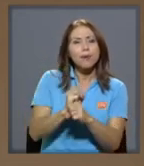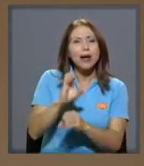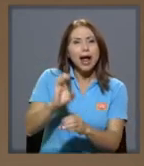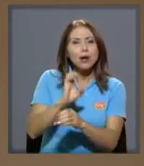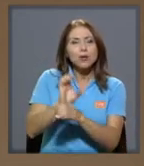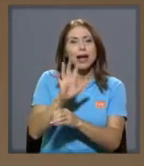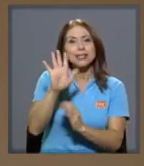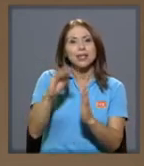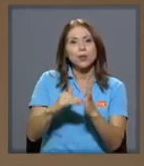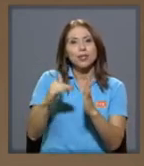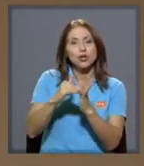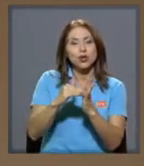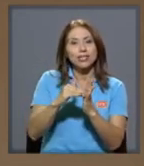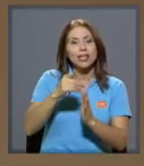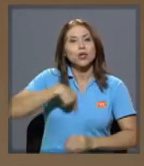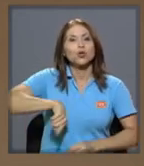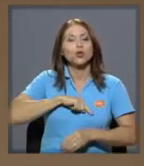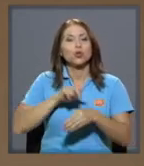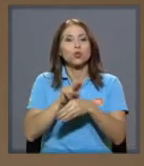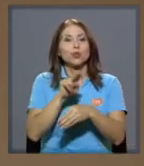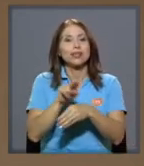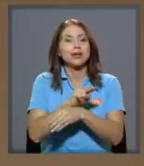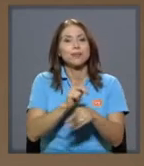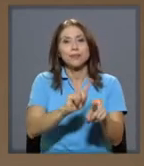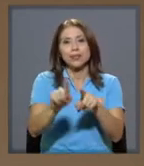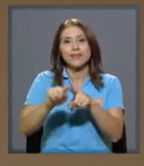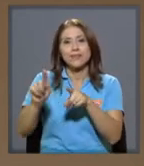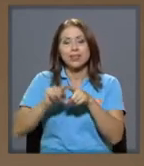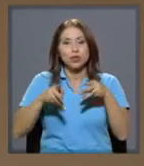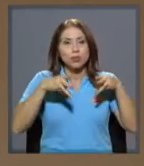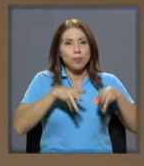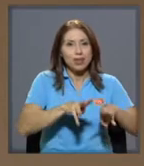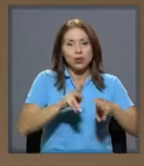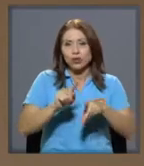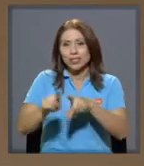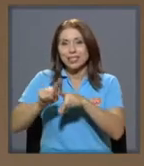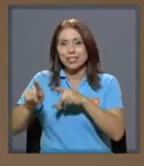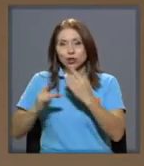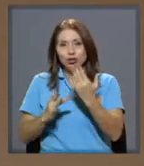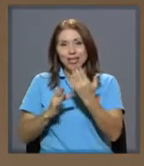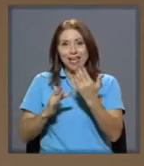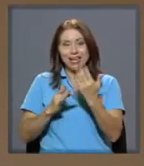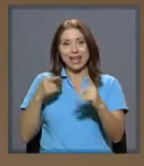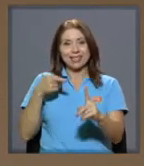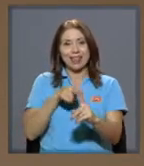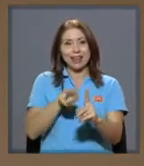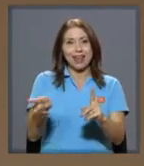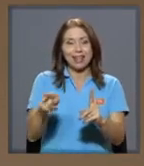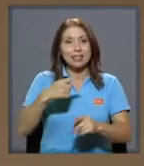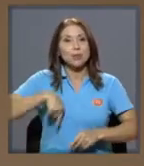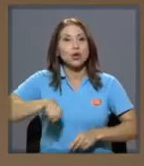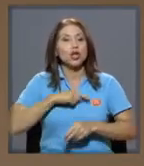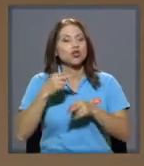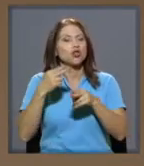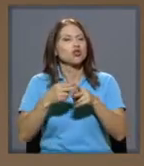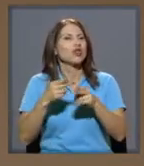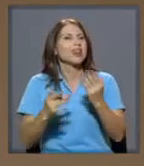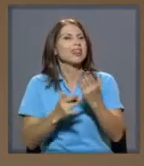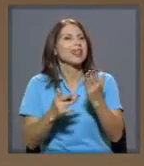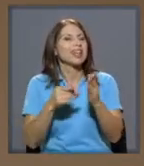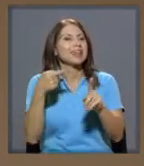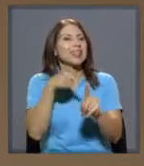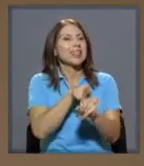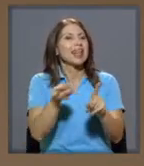evidentemente nosotros lo que utilizamos son distintos métodos o técnicas indirectas, porque nosotros lo que denominamos técnicas indirectas en